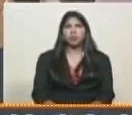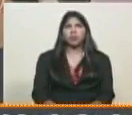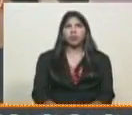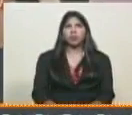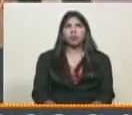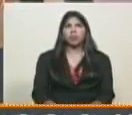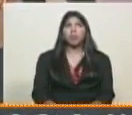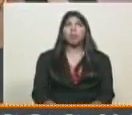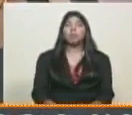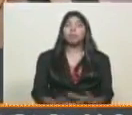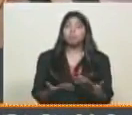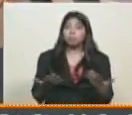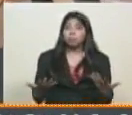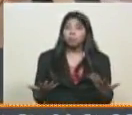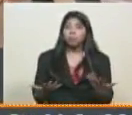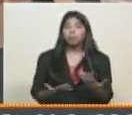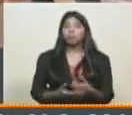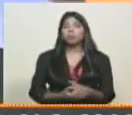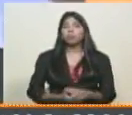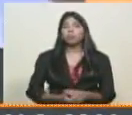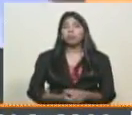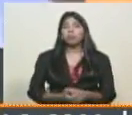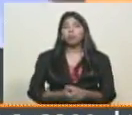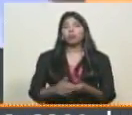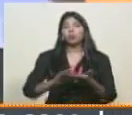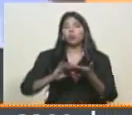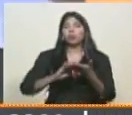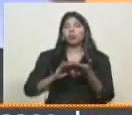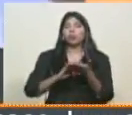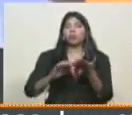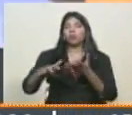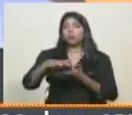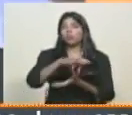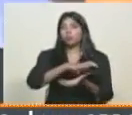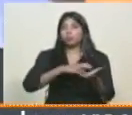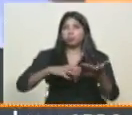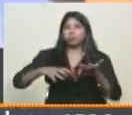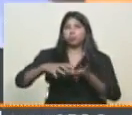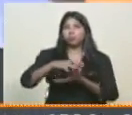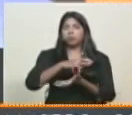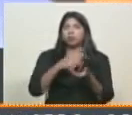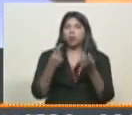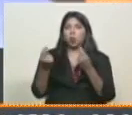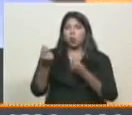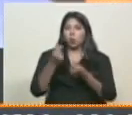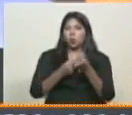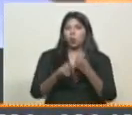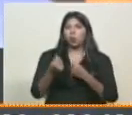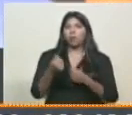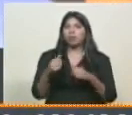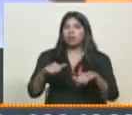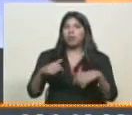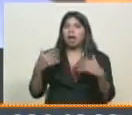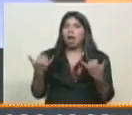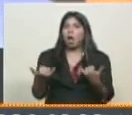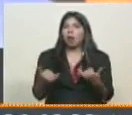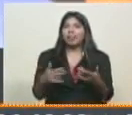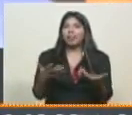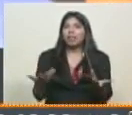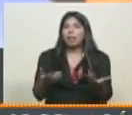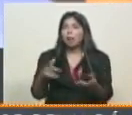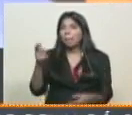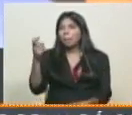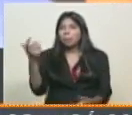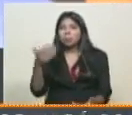hacerle frente frente a esta guerra económica háblanos un poco sobre esos desafíos que se están enfrentando a nuestro país sobre todo y qué es lo que se busca